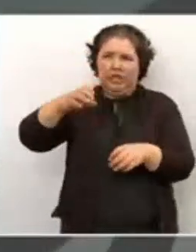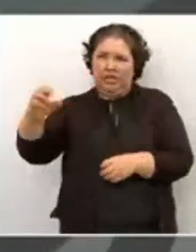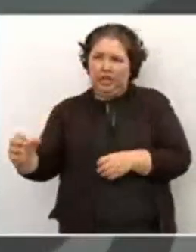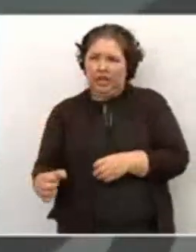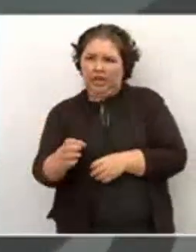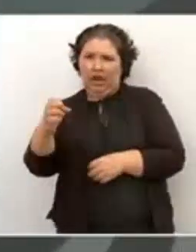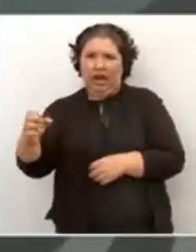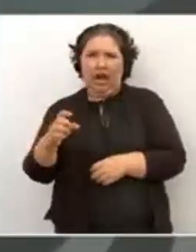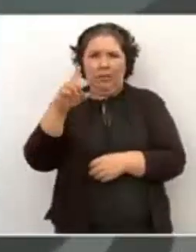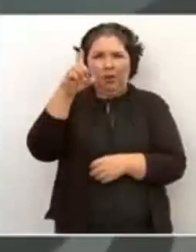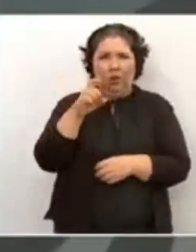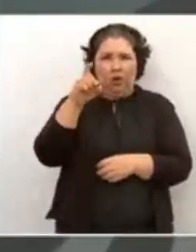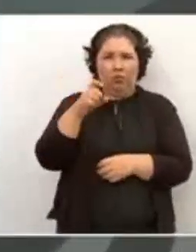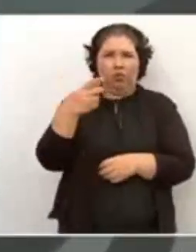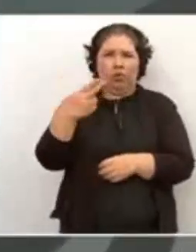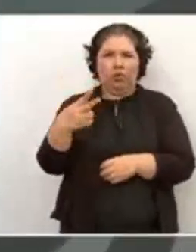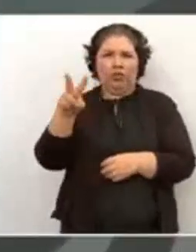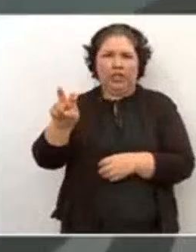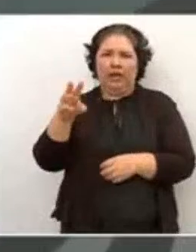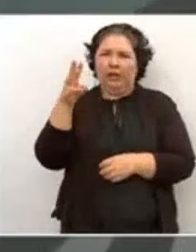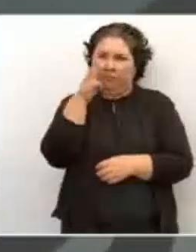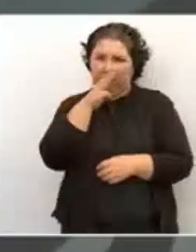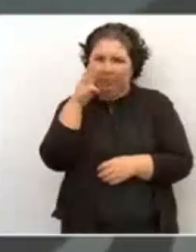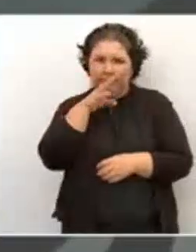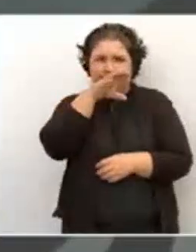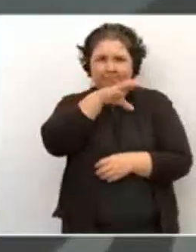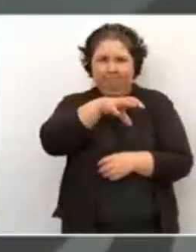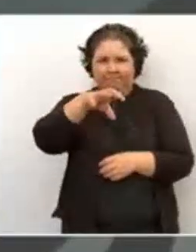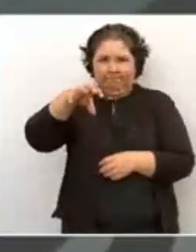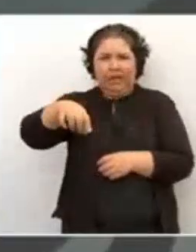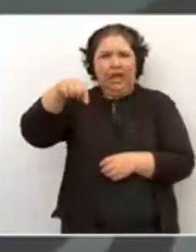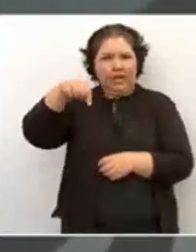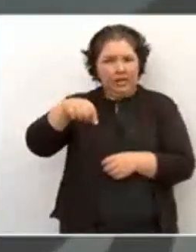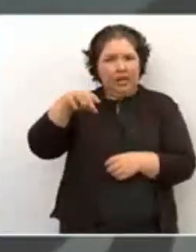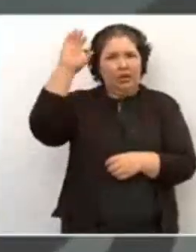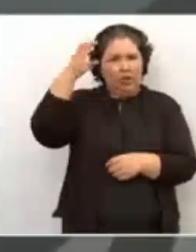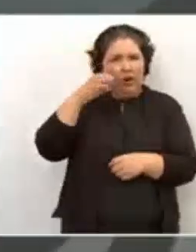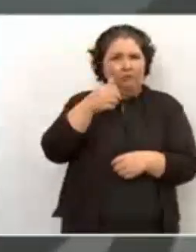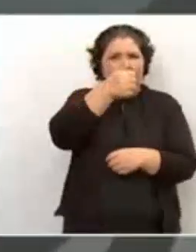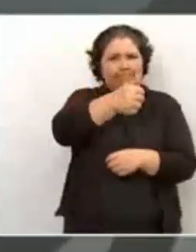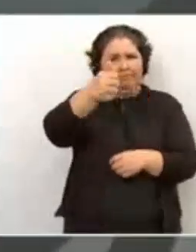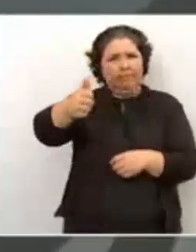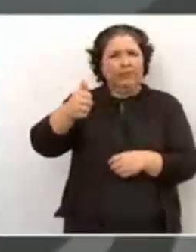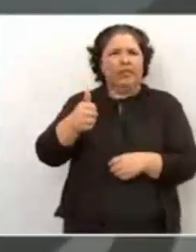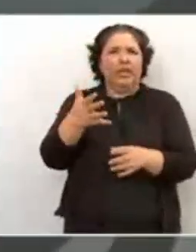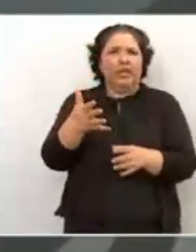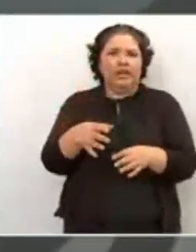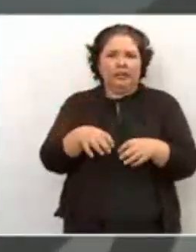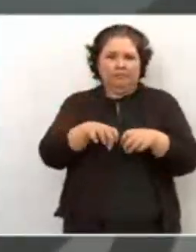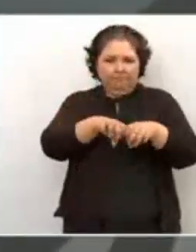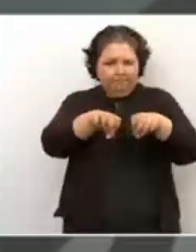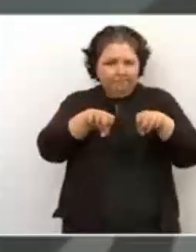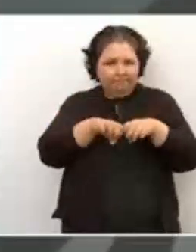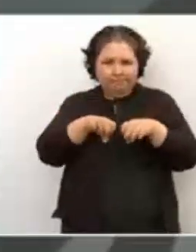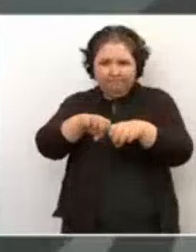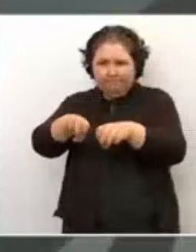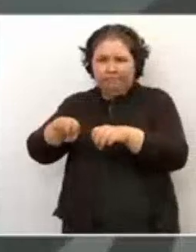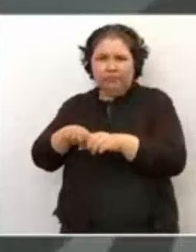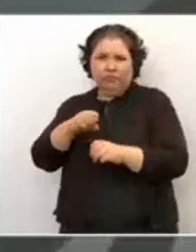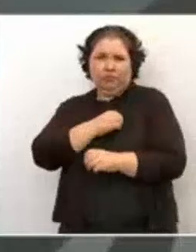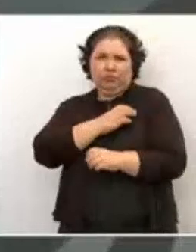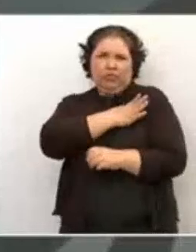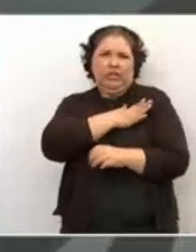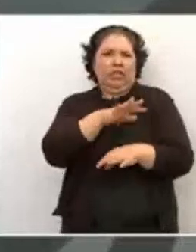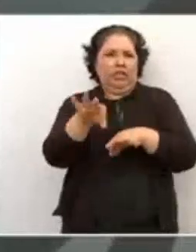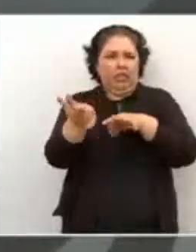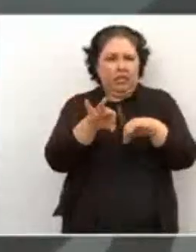por Guamúchil, Guasave, Mazatlán y, por supuesto, aquí en Culiacán. En cada una de ellas, equipos regionales del IMSS Bienestar trabajan